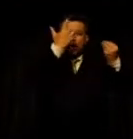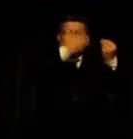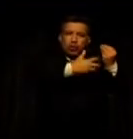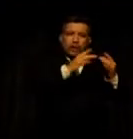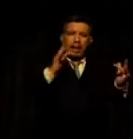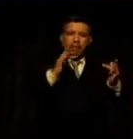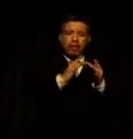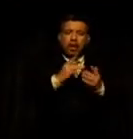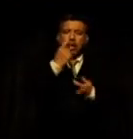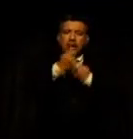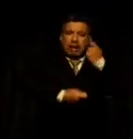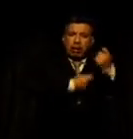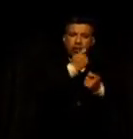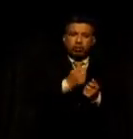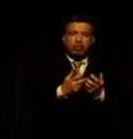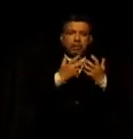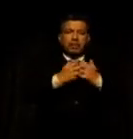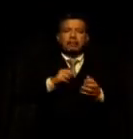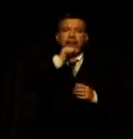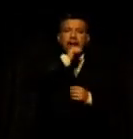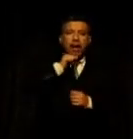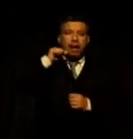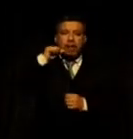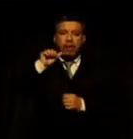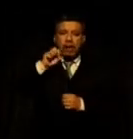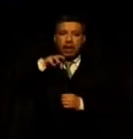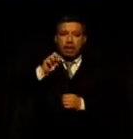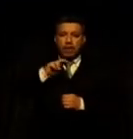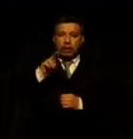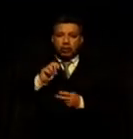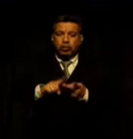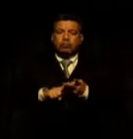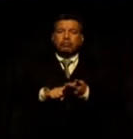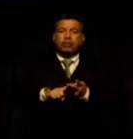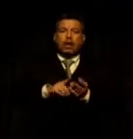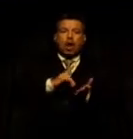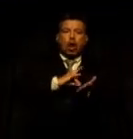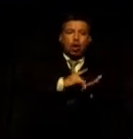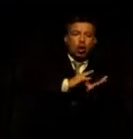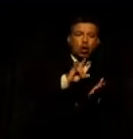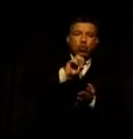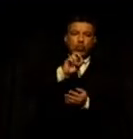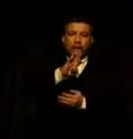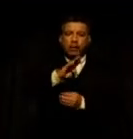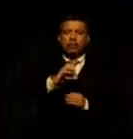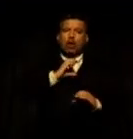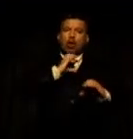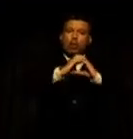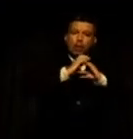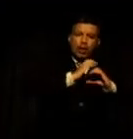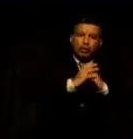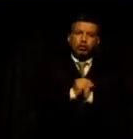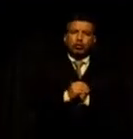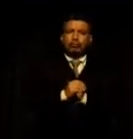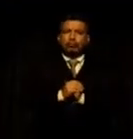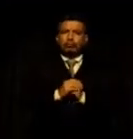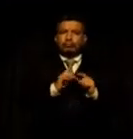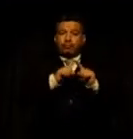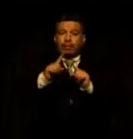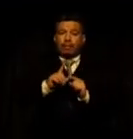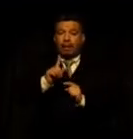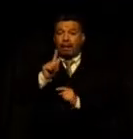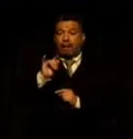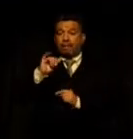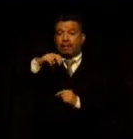el comercio con empresas como amazon transportes con empresas como ver comunicación y fintech